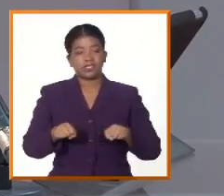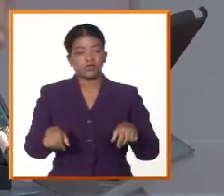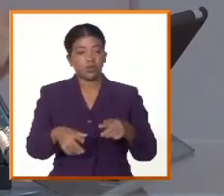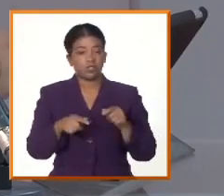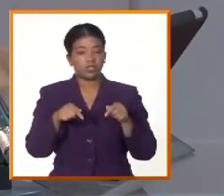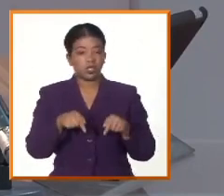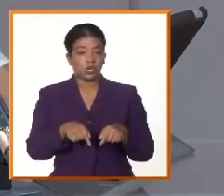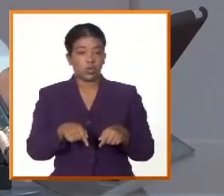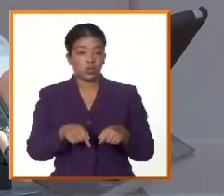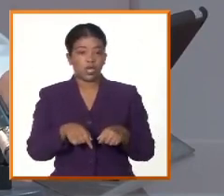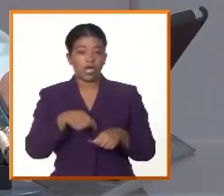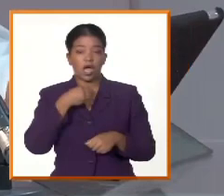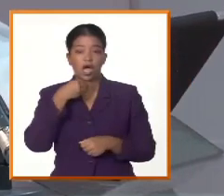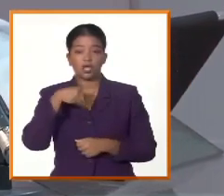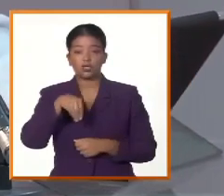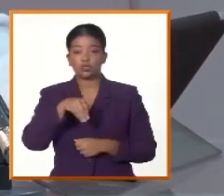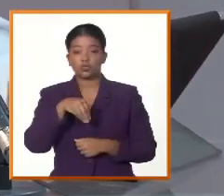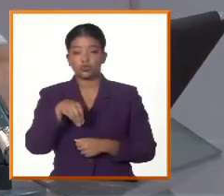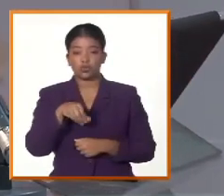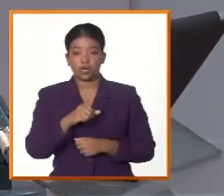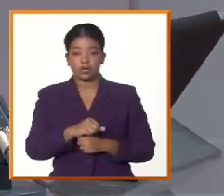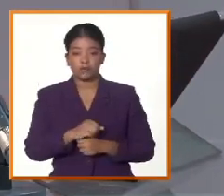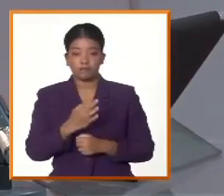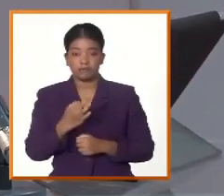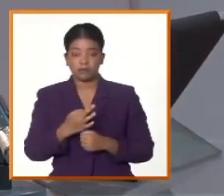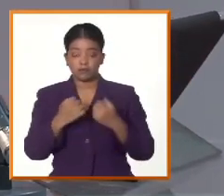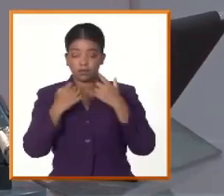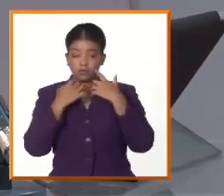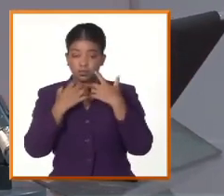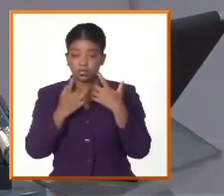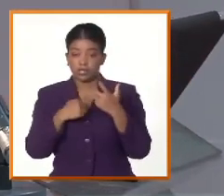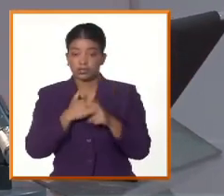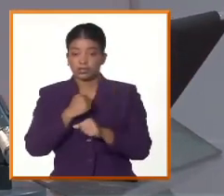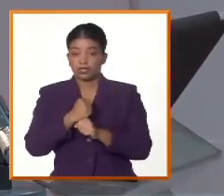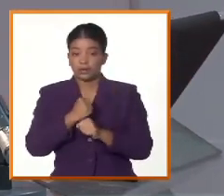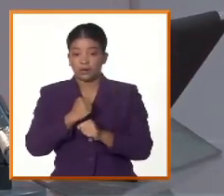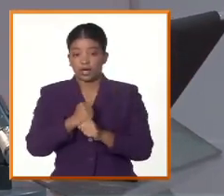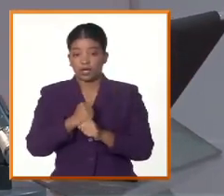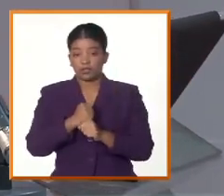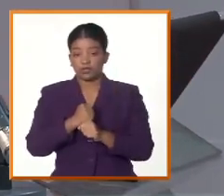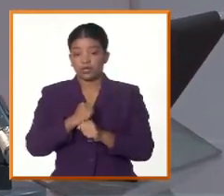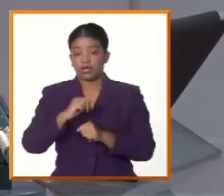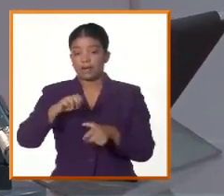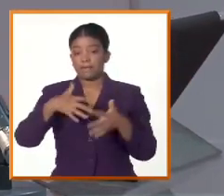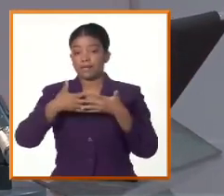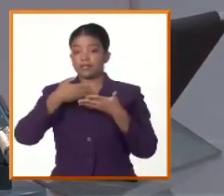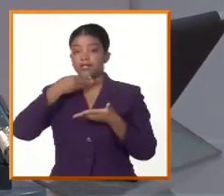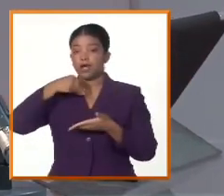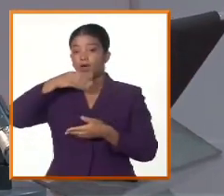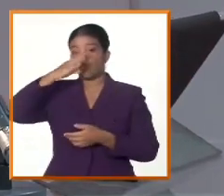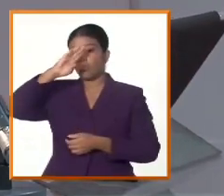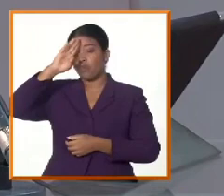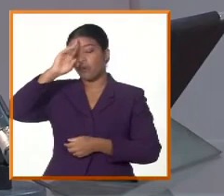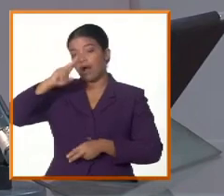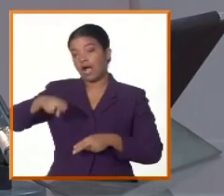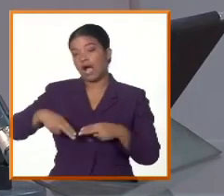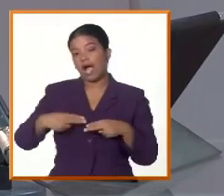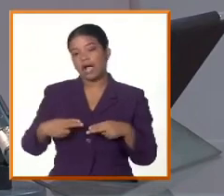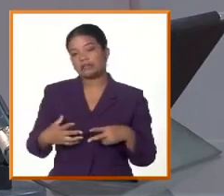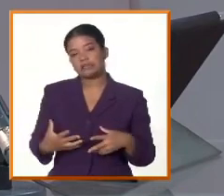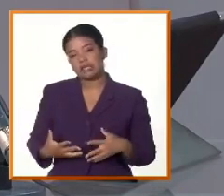con el tema azúcar o una de las temáticas importantes que estamos trabajando con las Cuba es la utilización